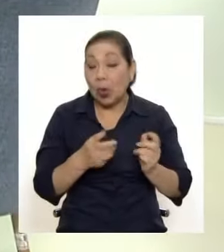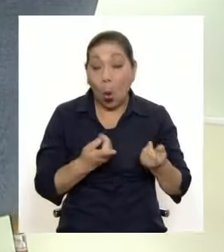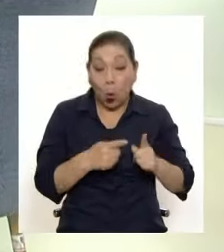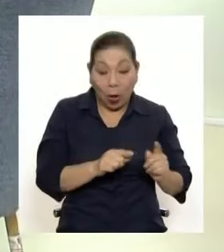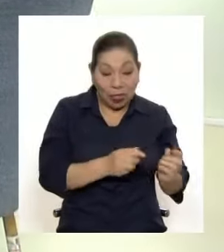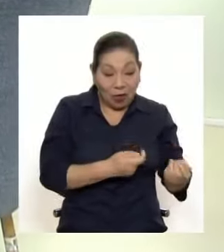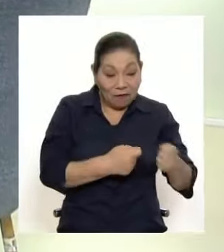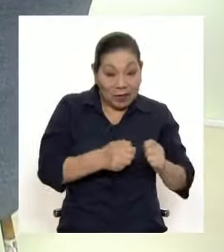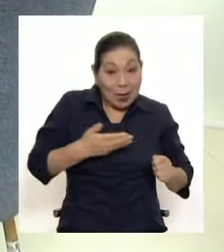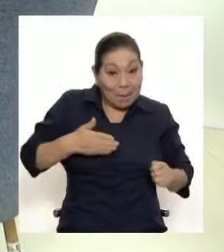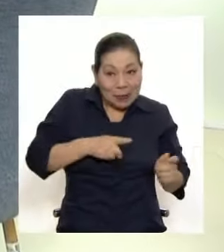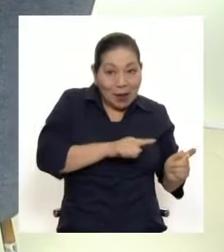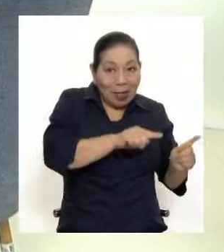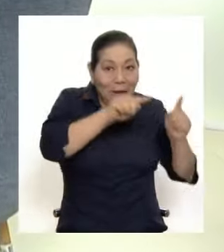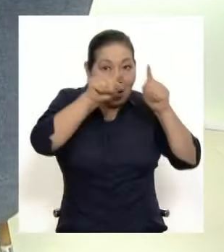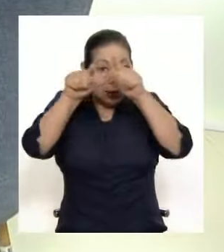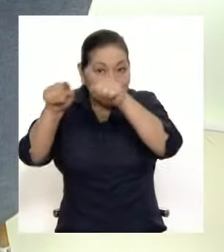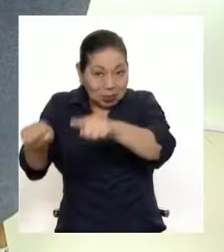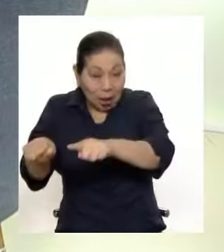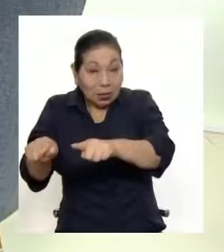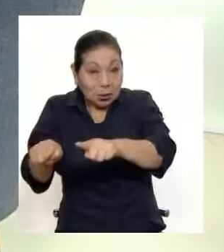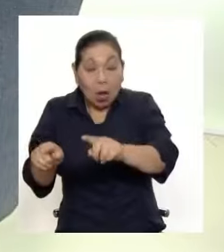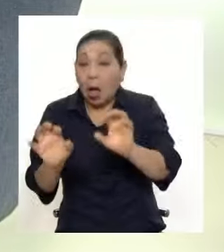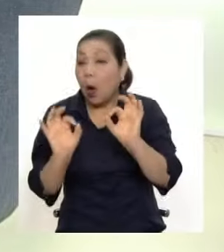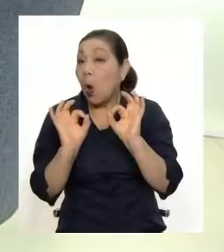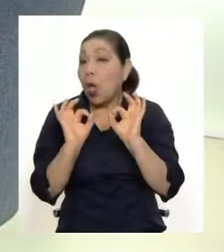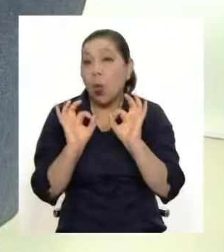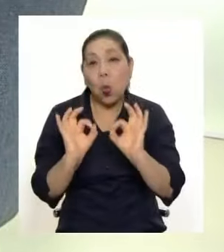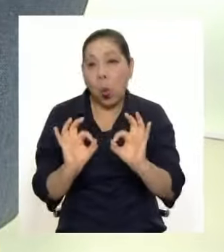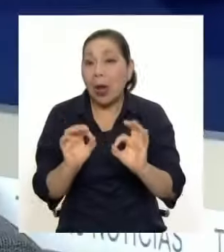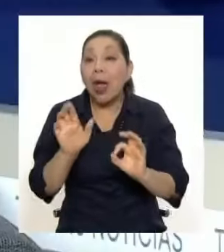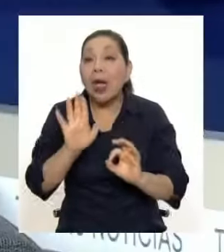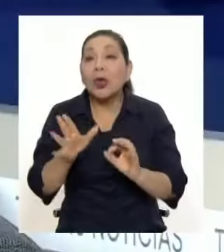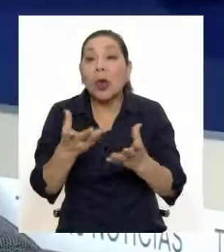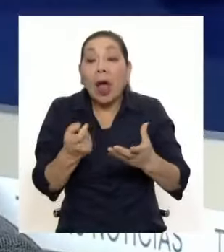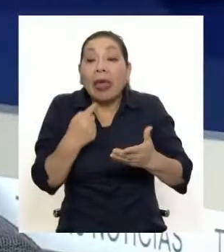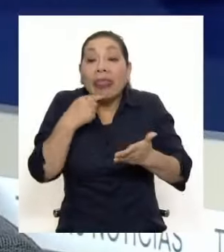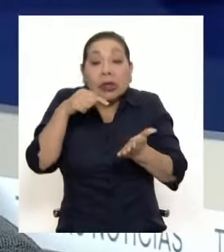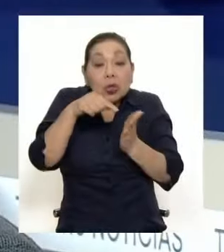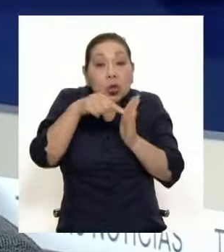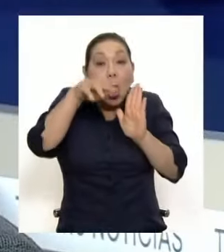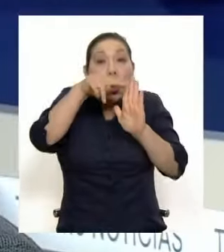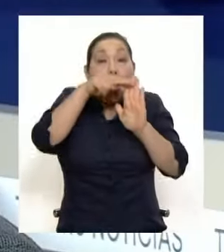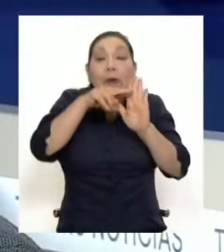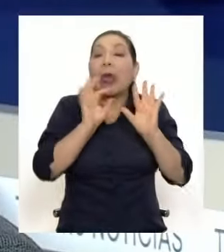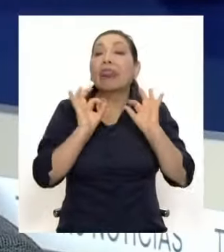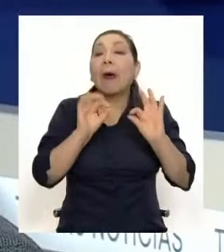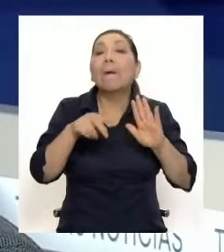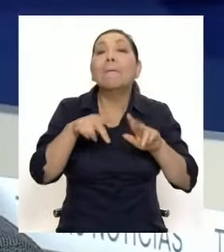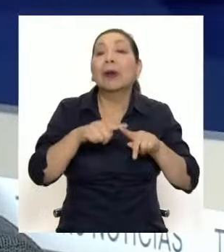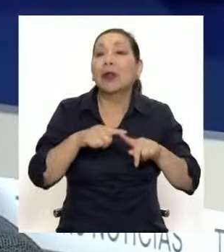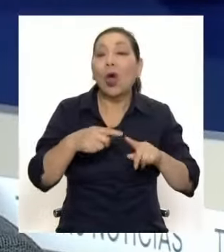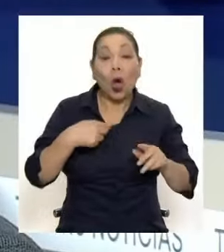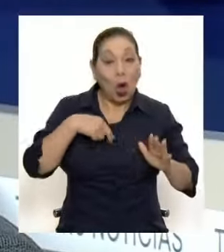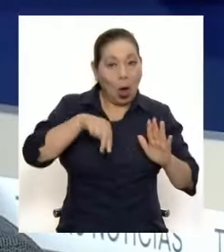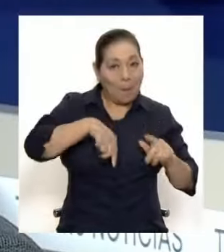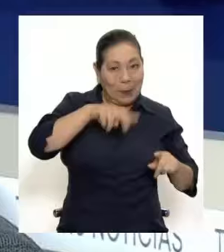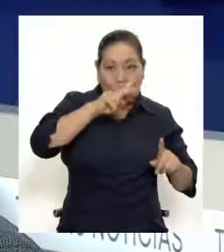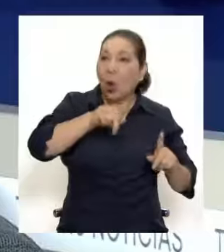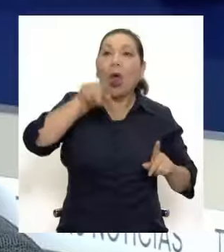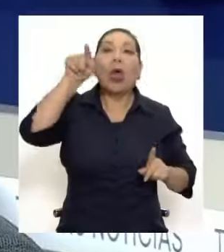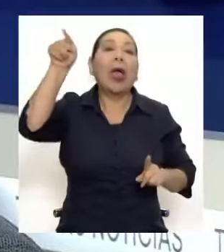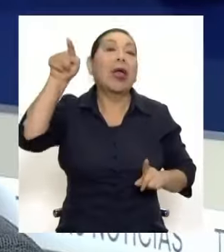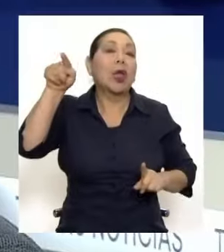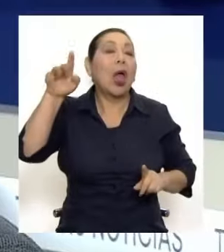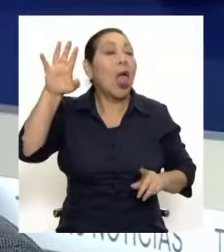cuando lleguen a este punto de destino puedan llegar en las condiciones que ellos han establecido en su normativa no nuestra normativa sino la